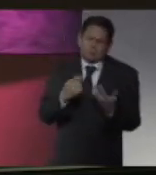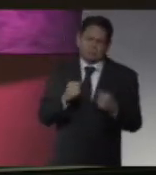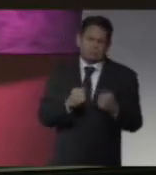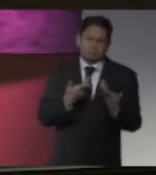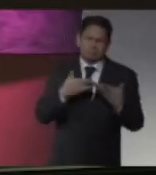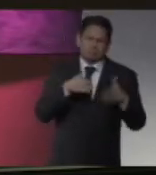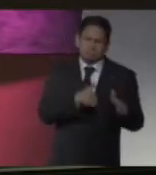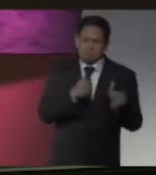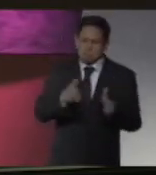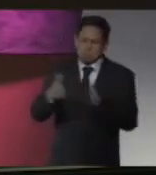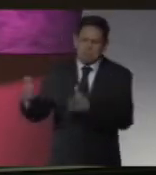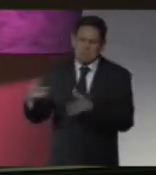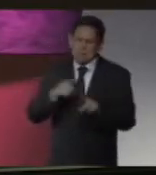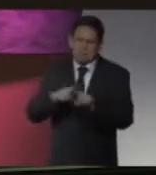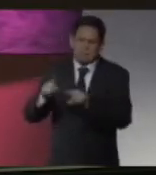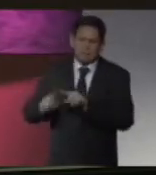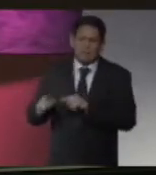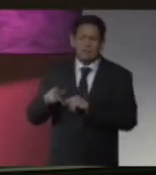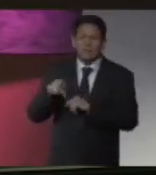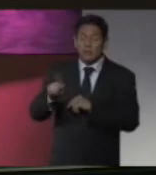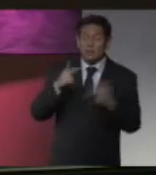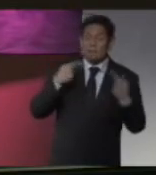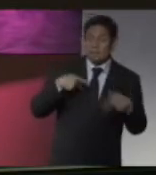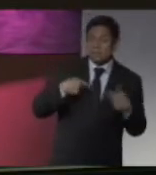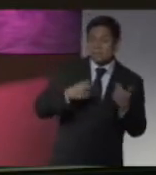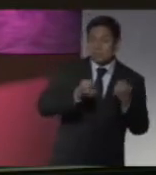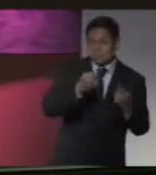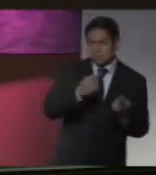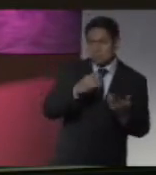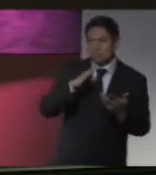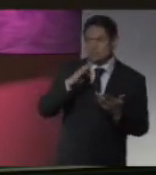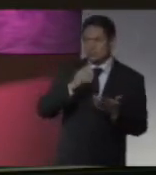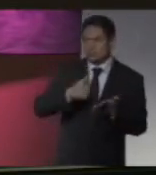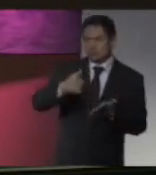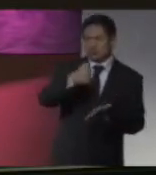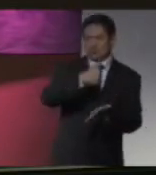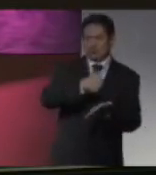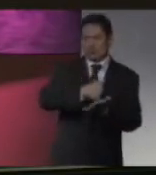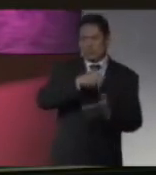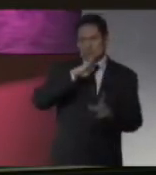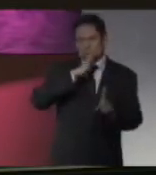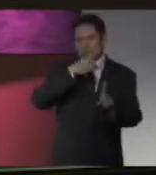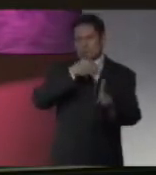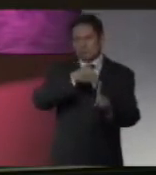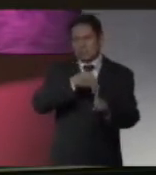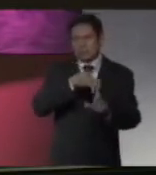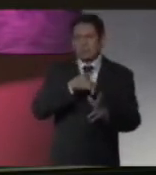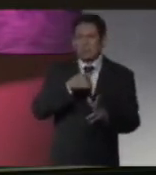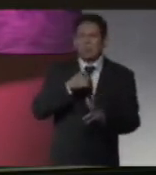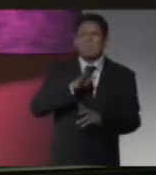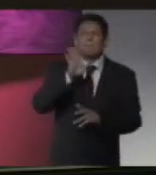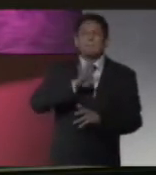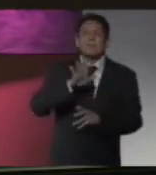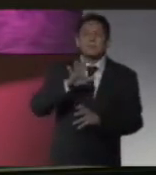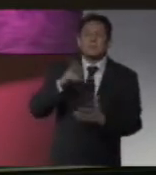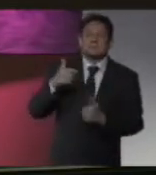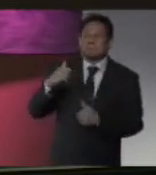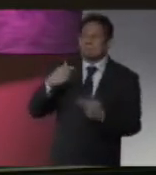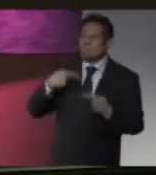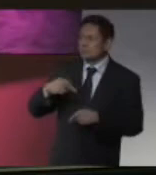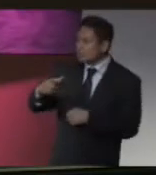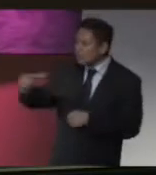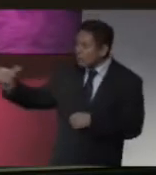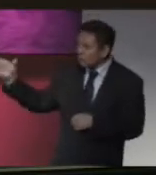eso pues a los urbanitas, digamos, nos colocó durante muchos años en una indiferencia frente a la